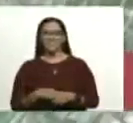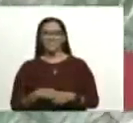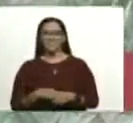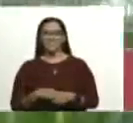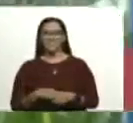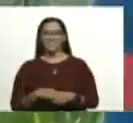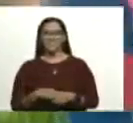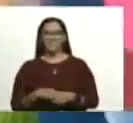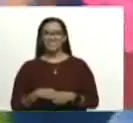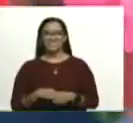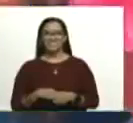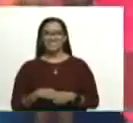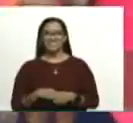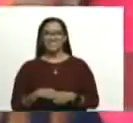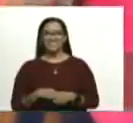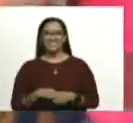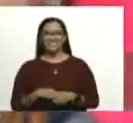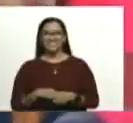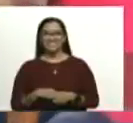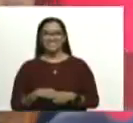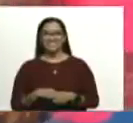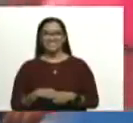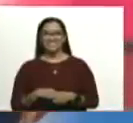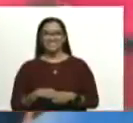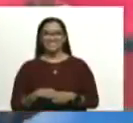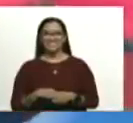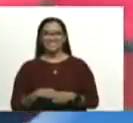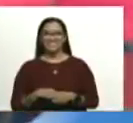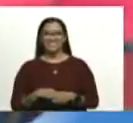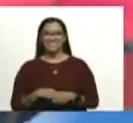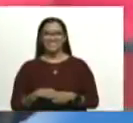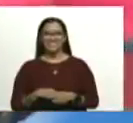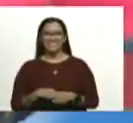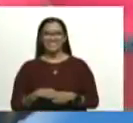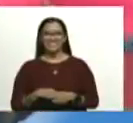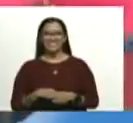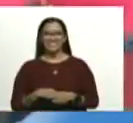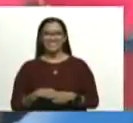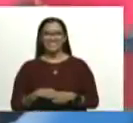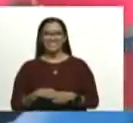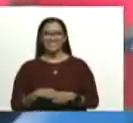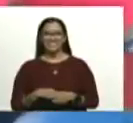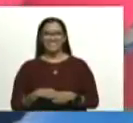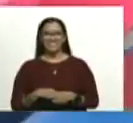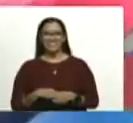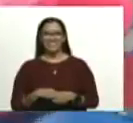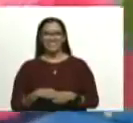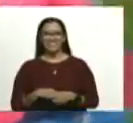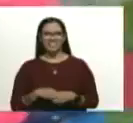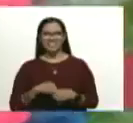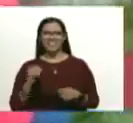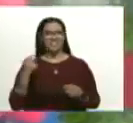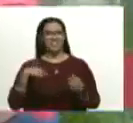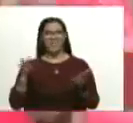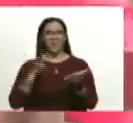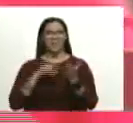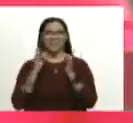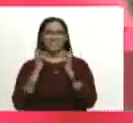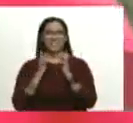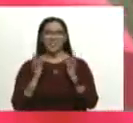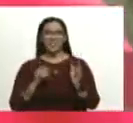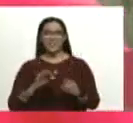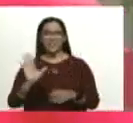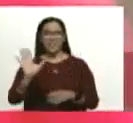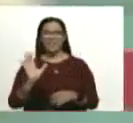¡Ah! Ajá, Zion, si me acerco me asusta. Sí. No, qué va, Jordana, así te voy a regresar el pase, él no me quiere dar la